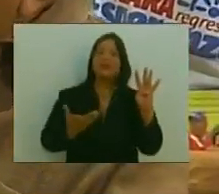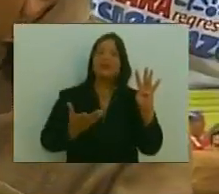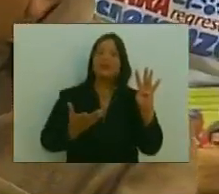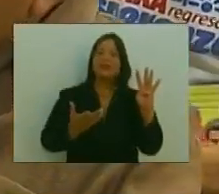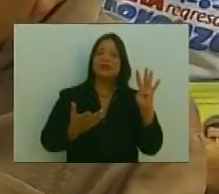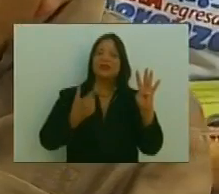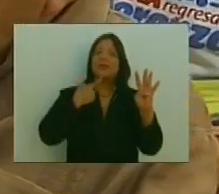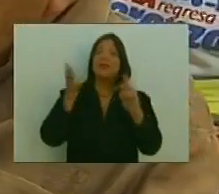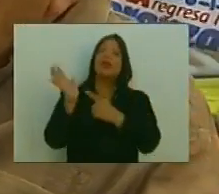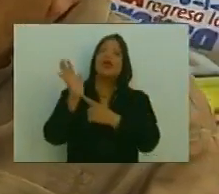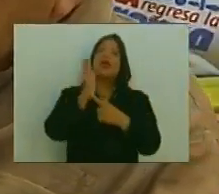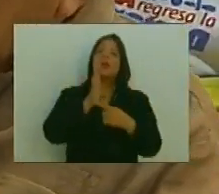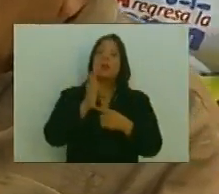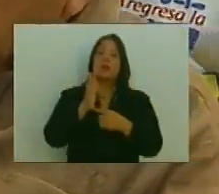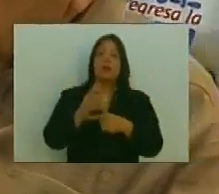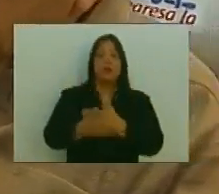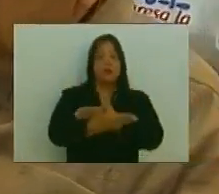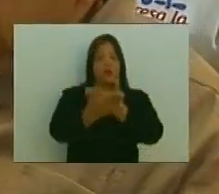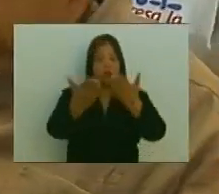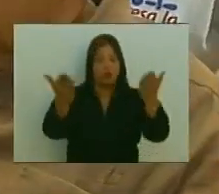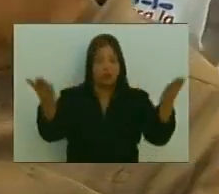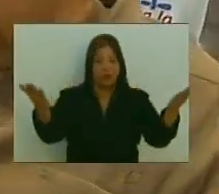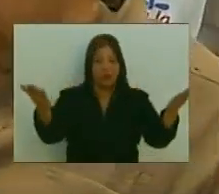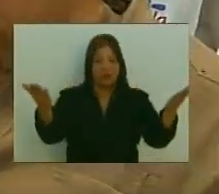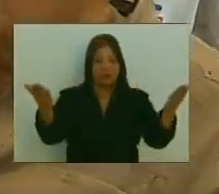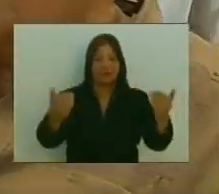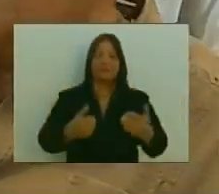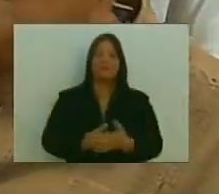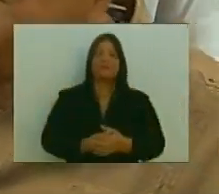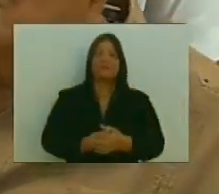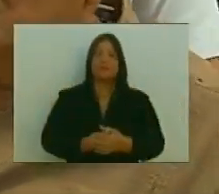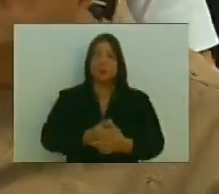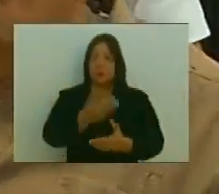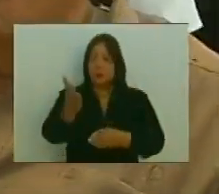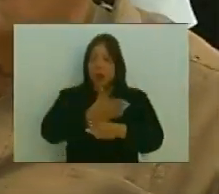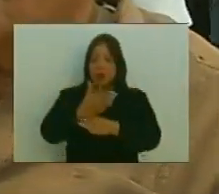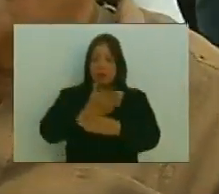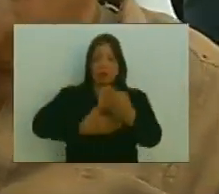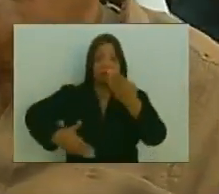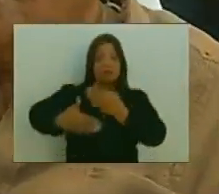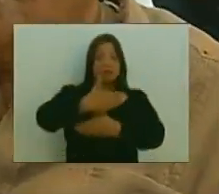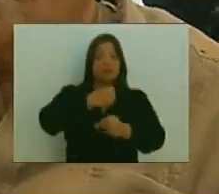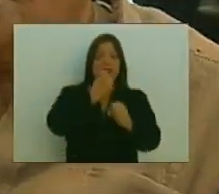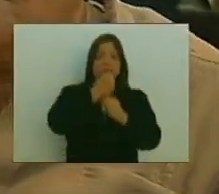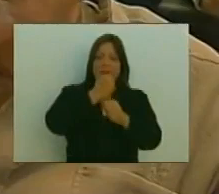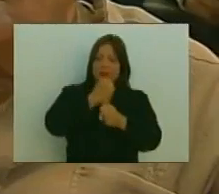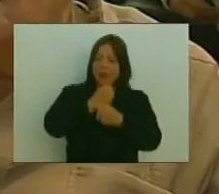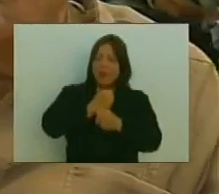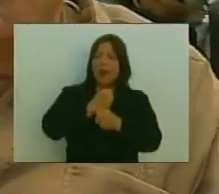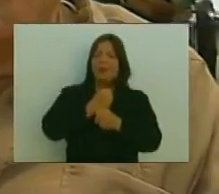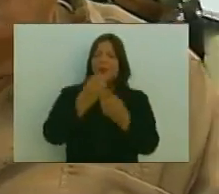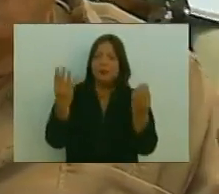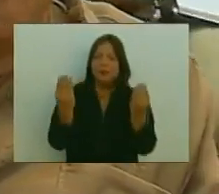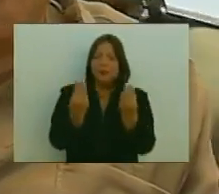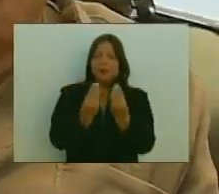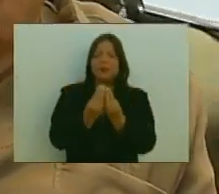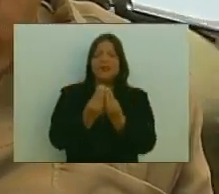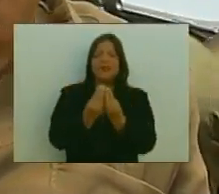de mis ejemplos. Y ustedes conviven con ellos, trabajamos con ellos.